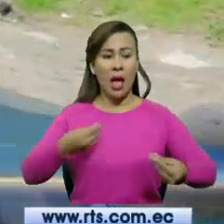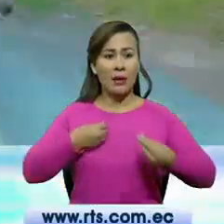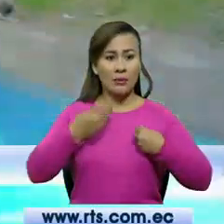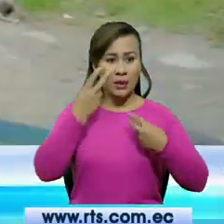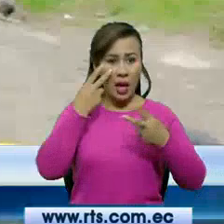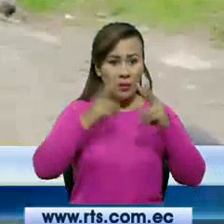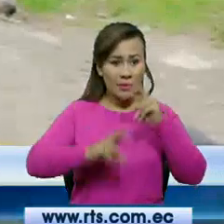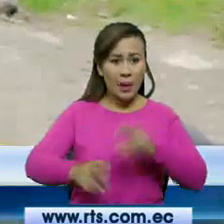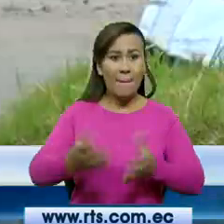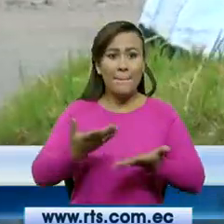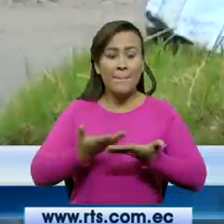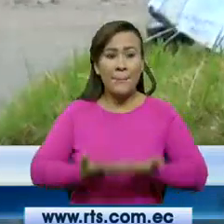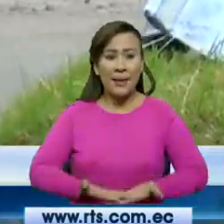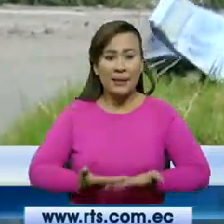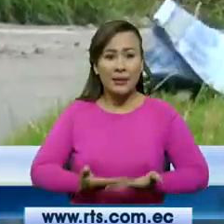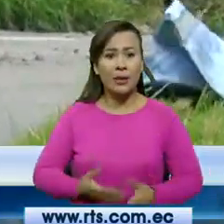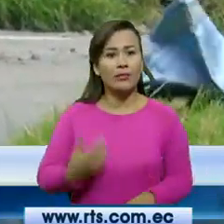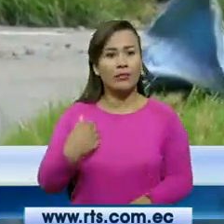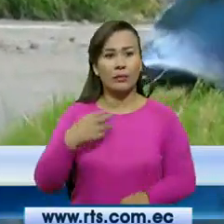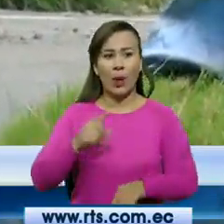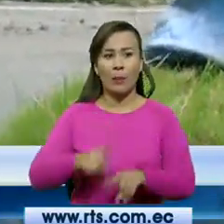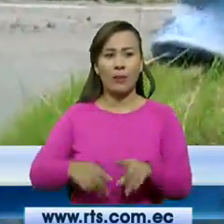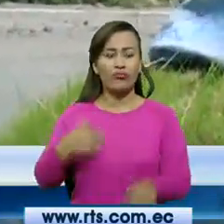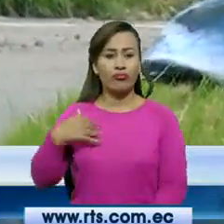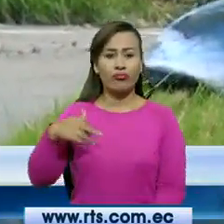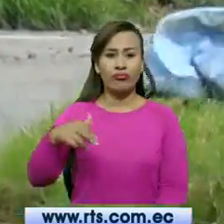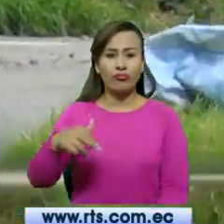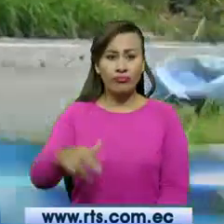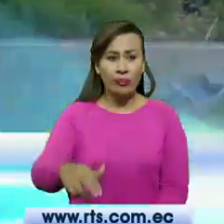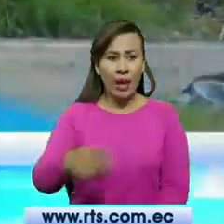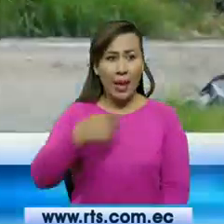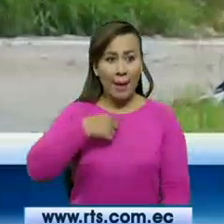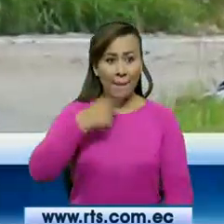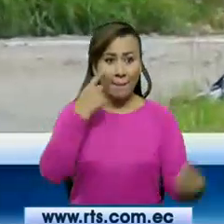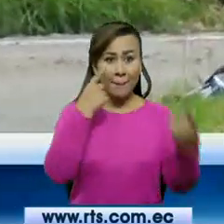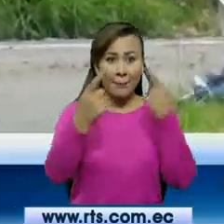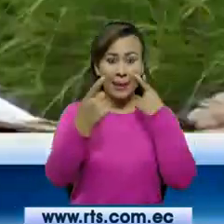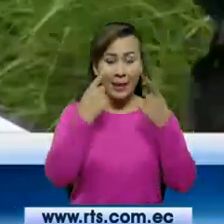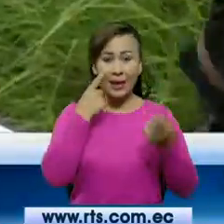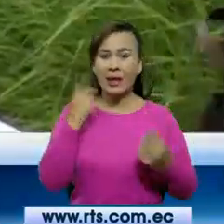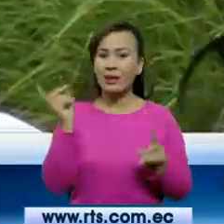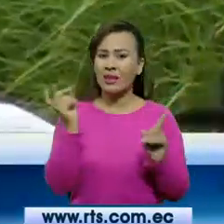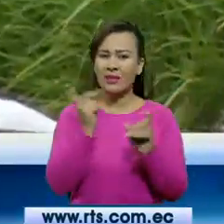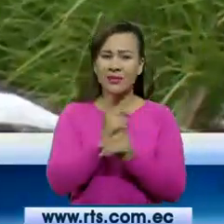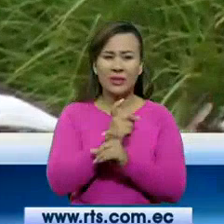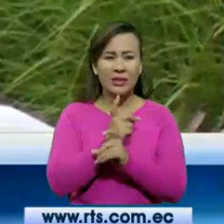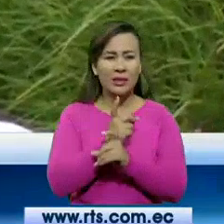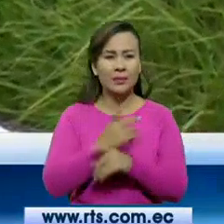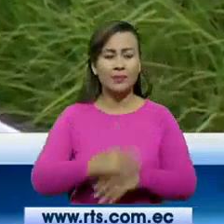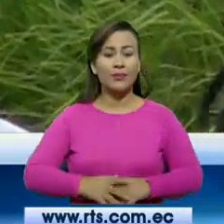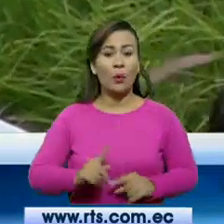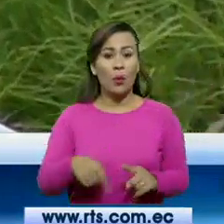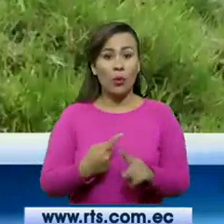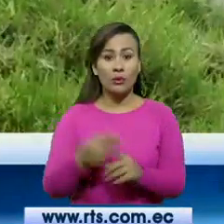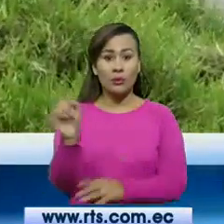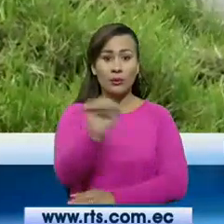con el peso de la madera no avanza a curvar y se va recto. Ya quería curvar él. Con lo que estaba reventada la